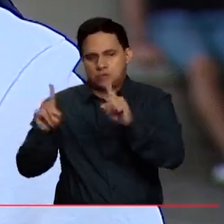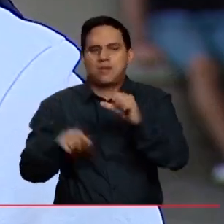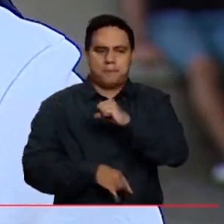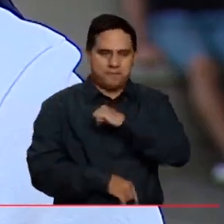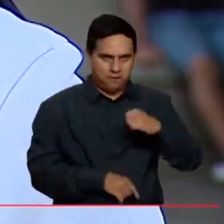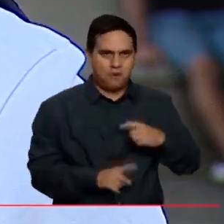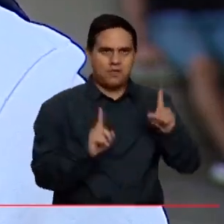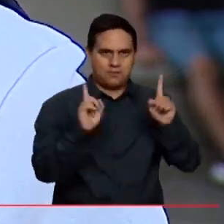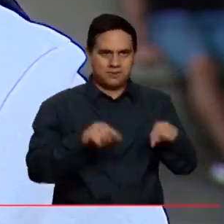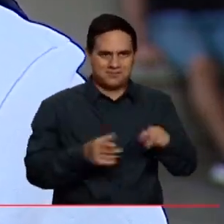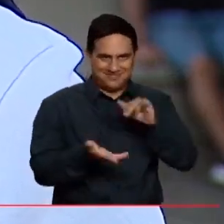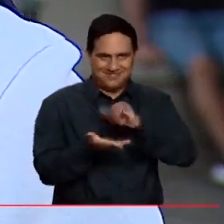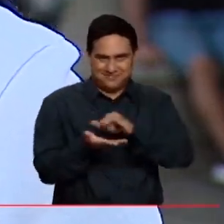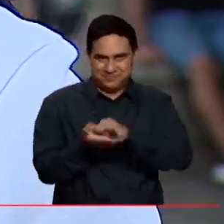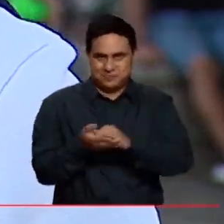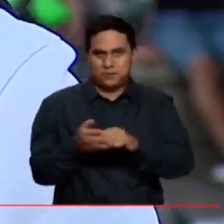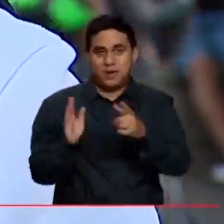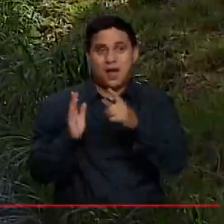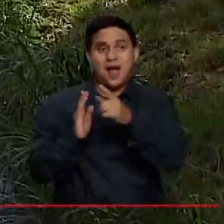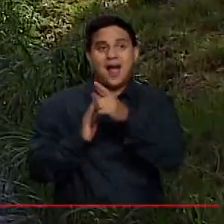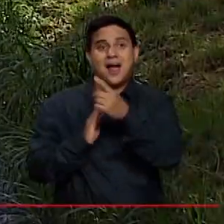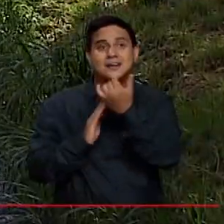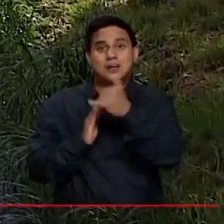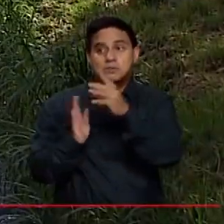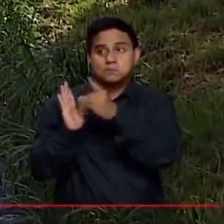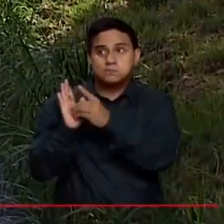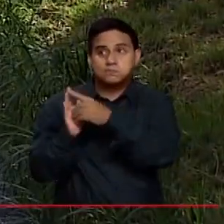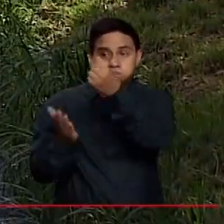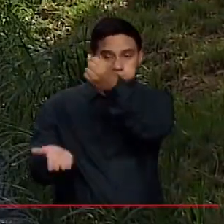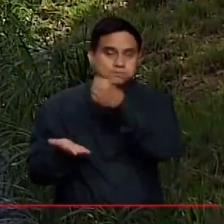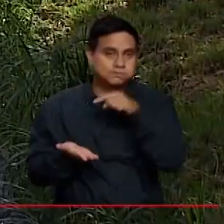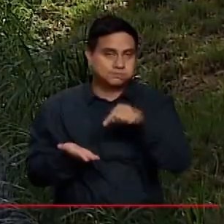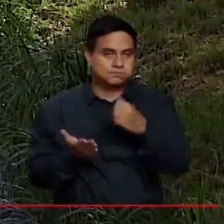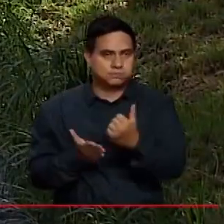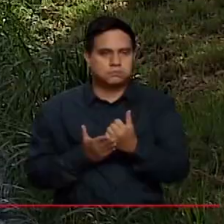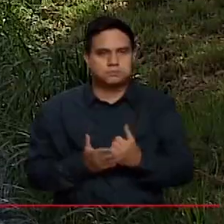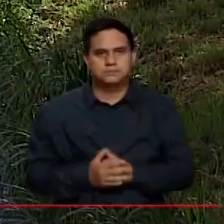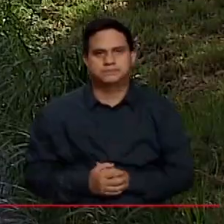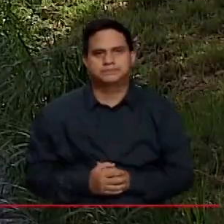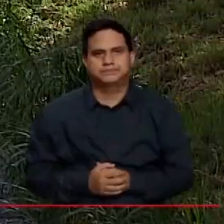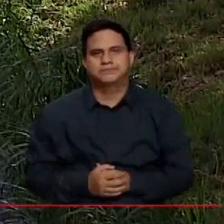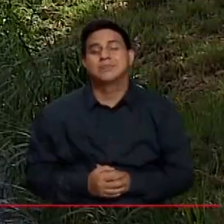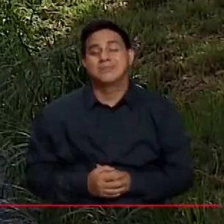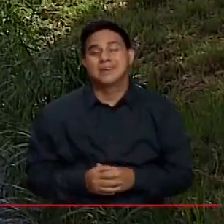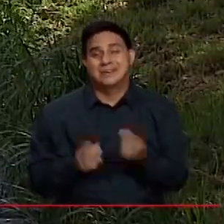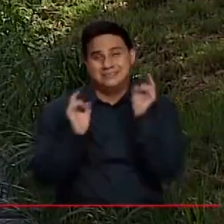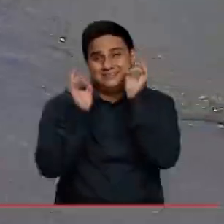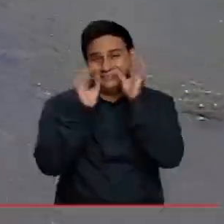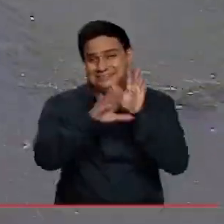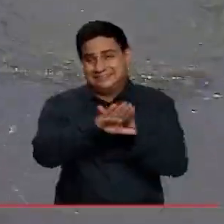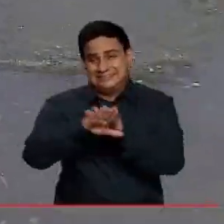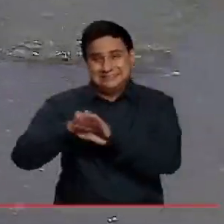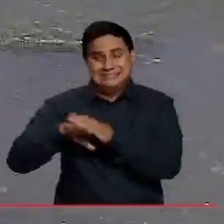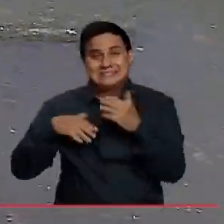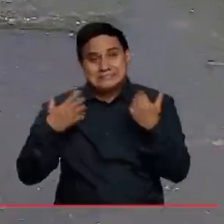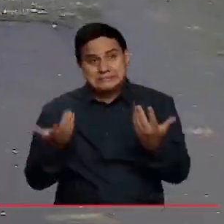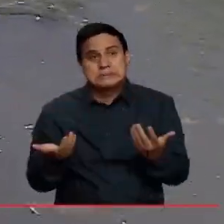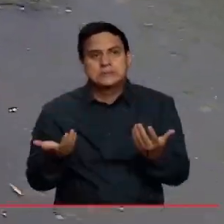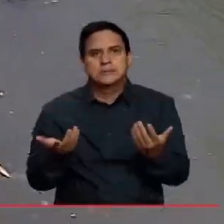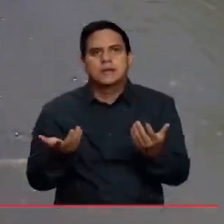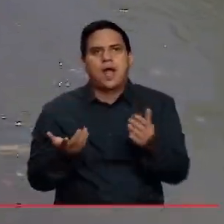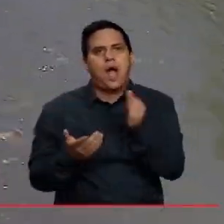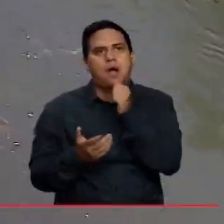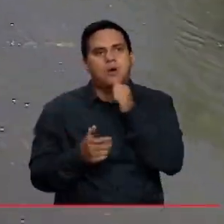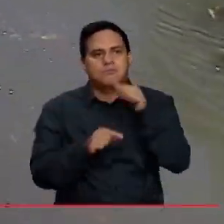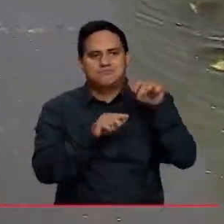amparados bajo un proceso de la declaratoria. Una de las alertas que presenta el Valle del Cauca por el fenómeno del Niño es el posible desabastecimiento de